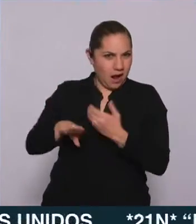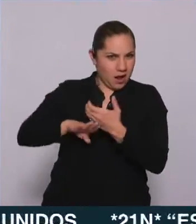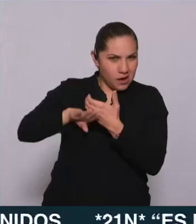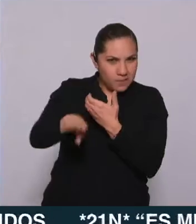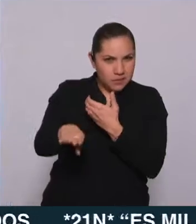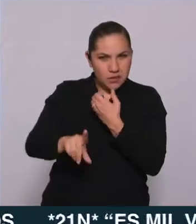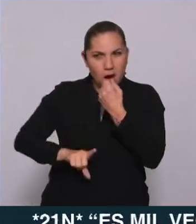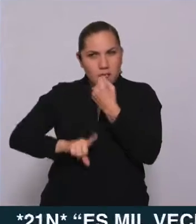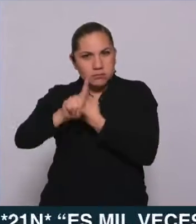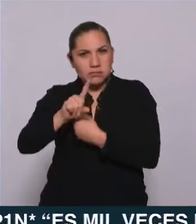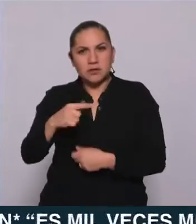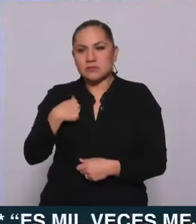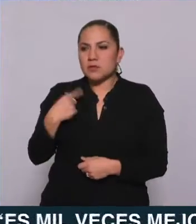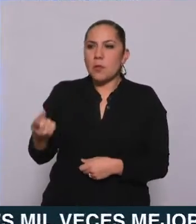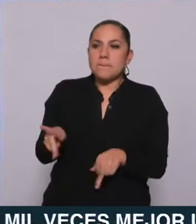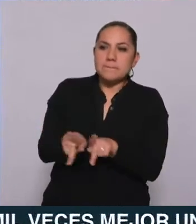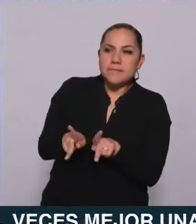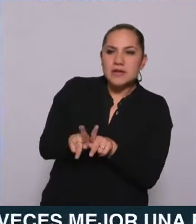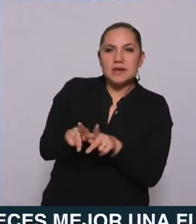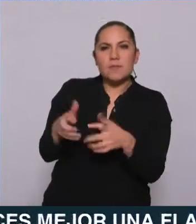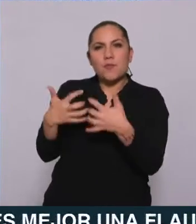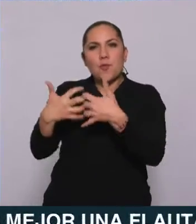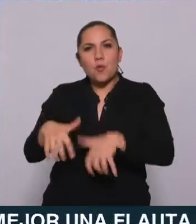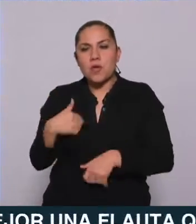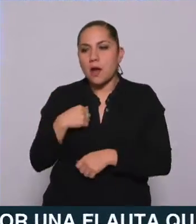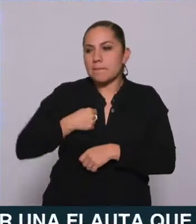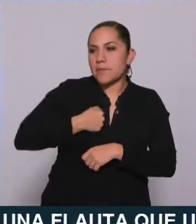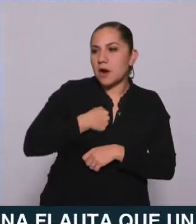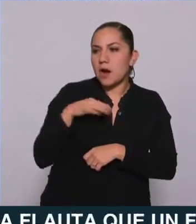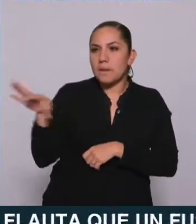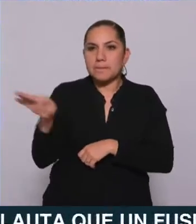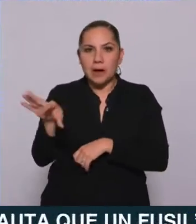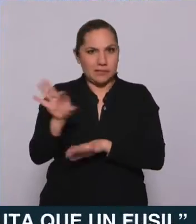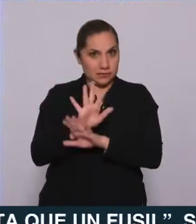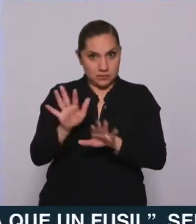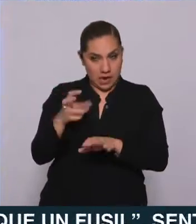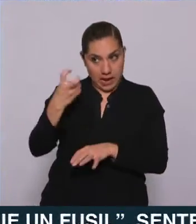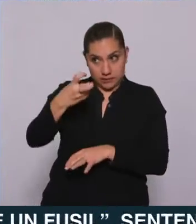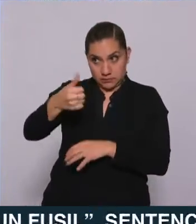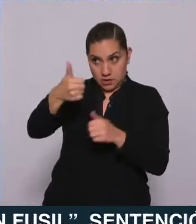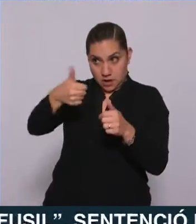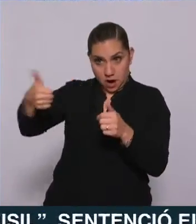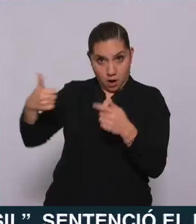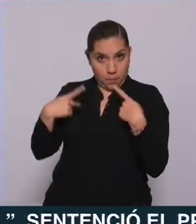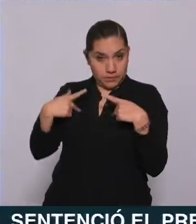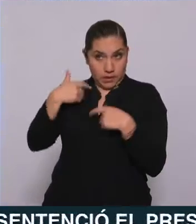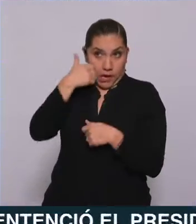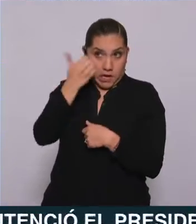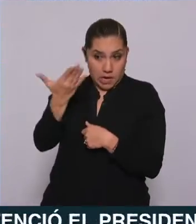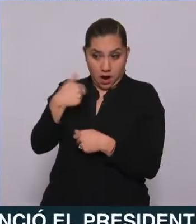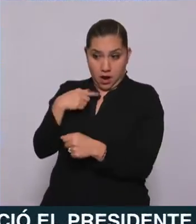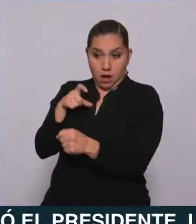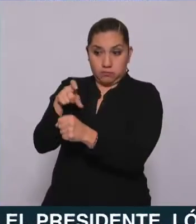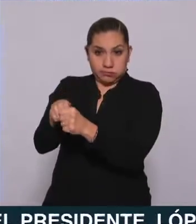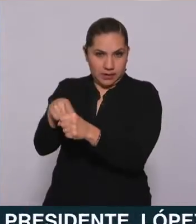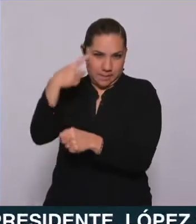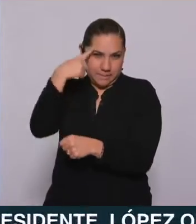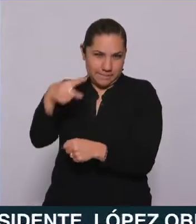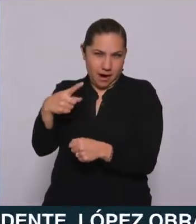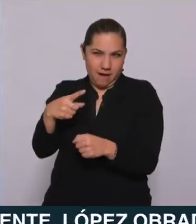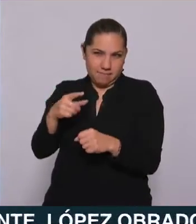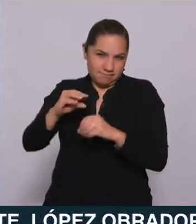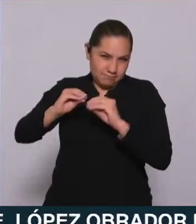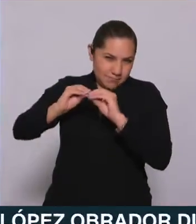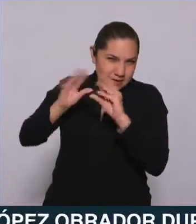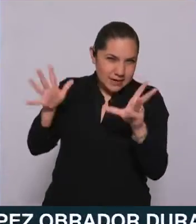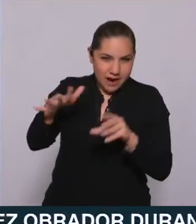al primo, al cuñado, es decir, se pueden registrar de forma individual, y esto abona incluso también a la confianza de los propios vecinos. Sí, la